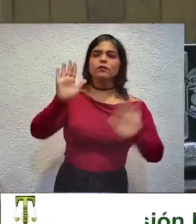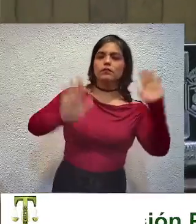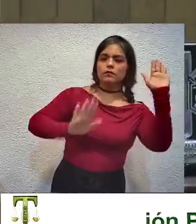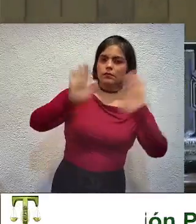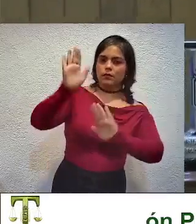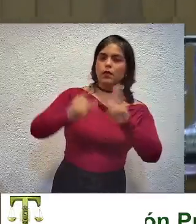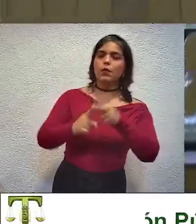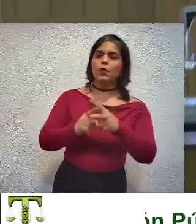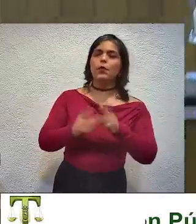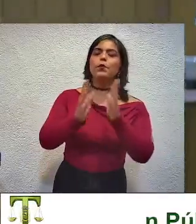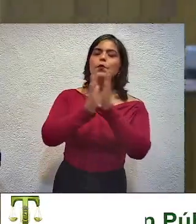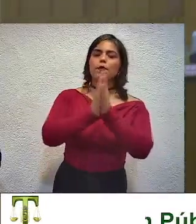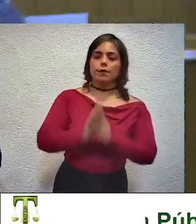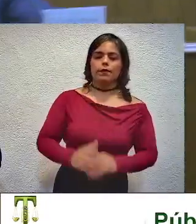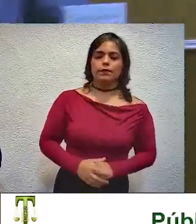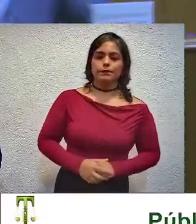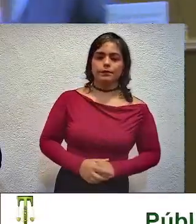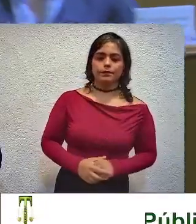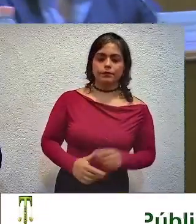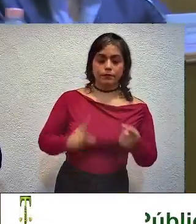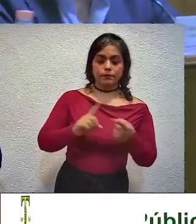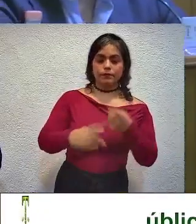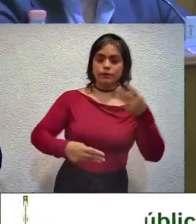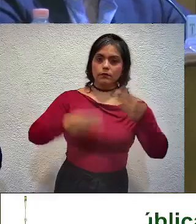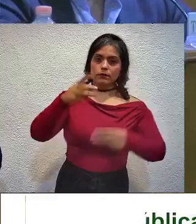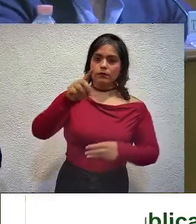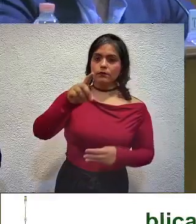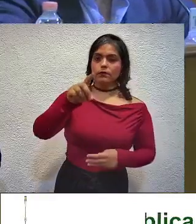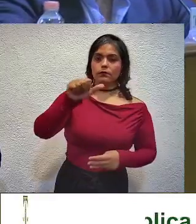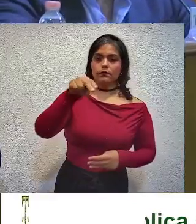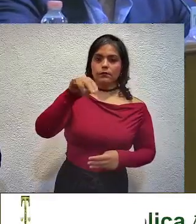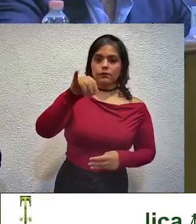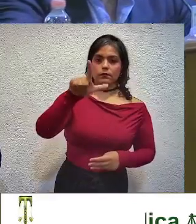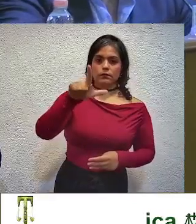favor. Con gusto, magistrada presidenta. Magistrado Daniel Preciado